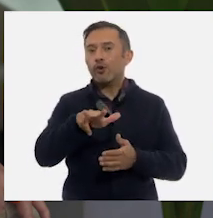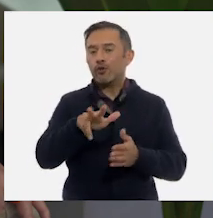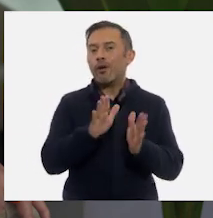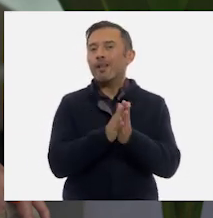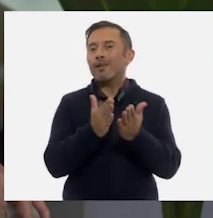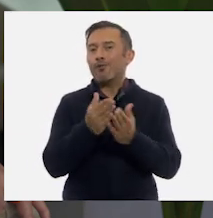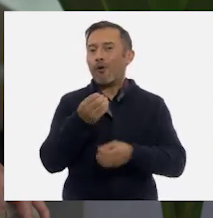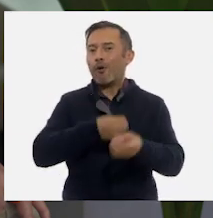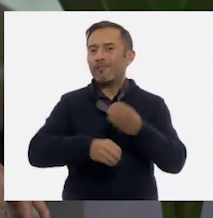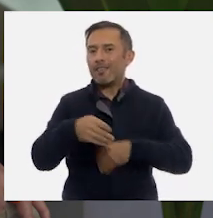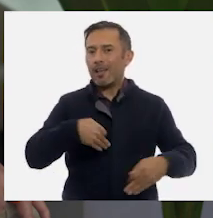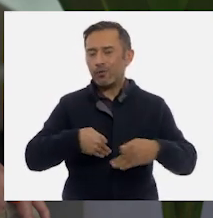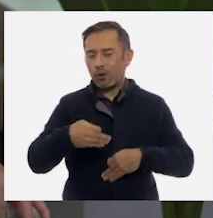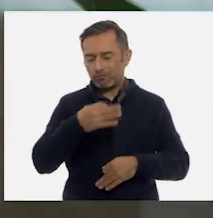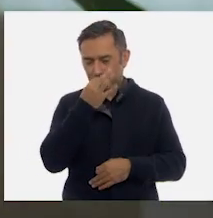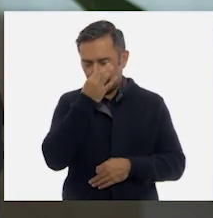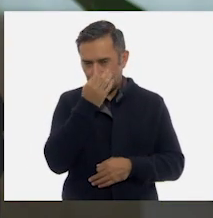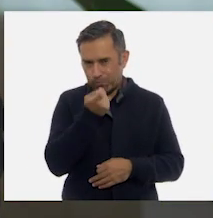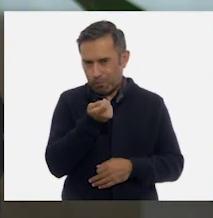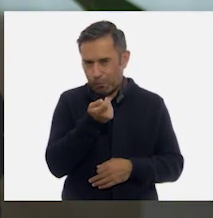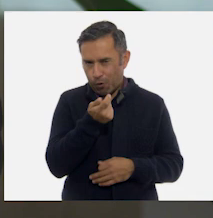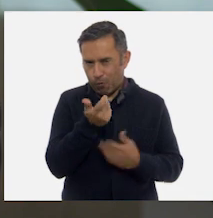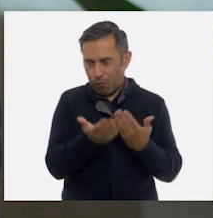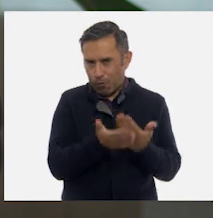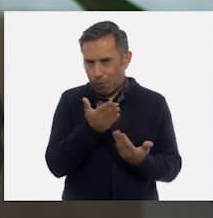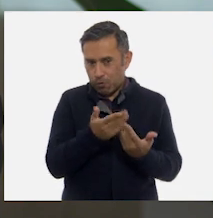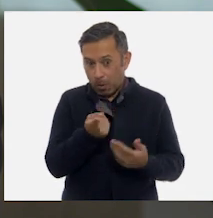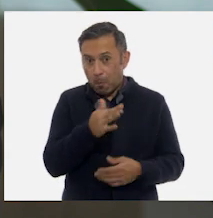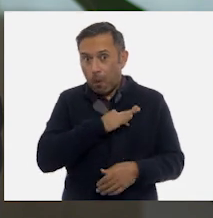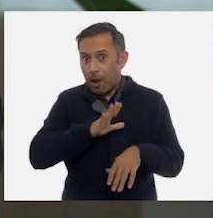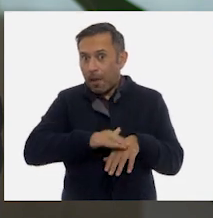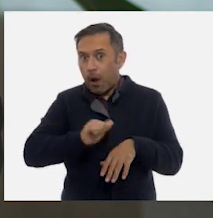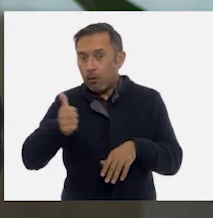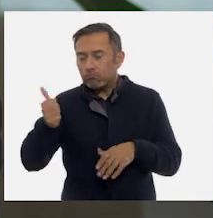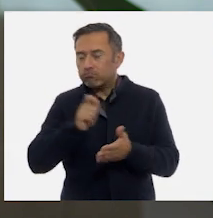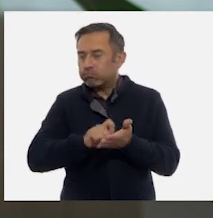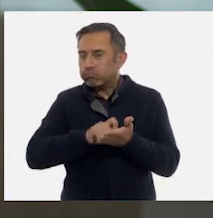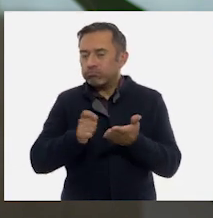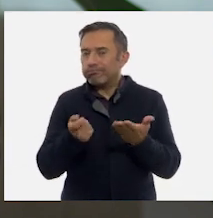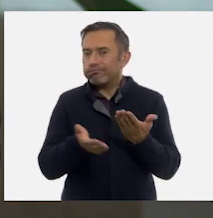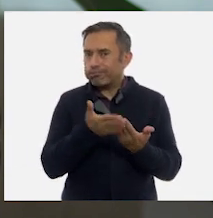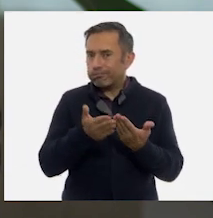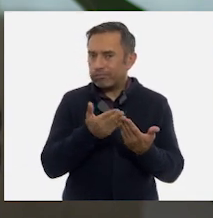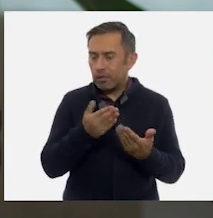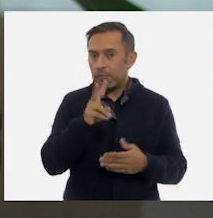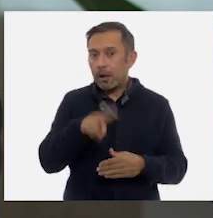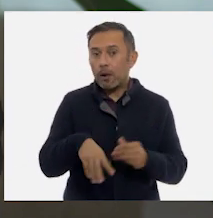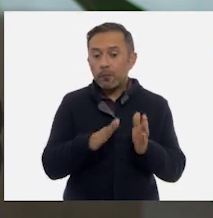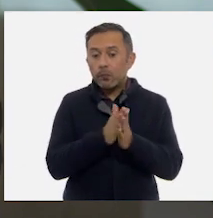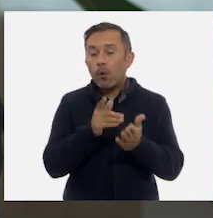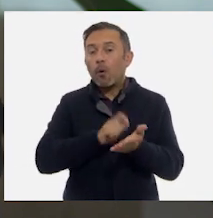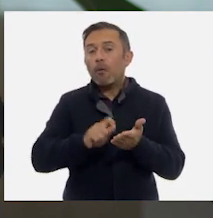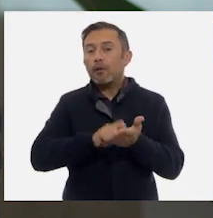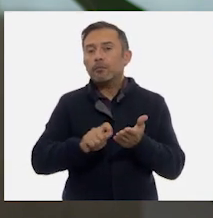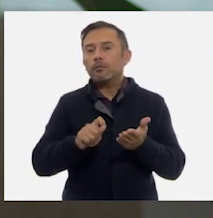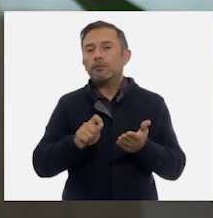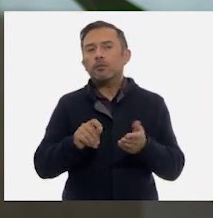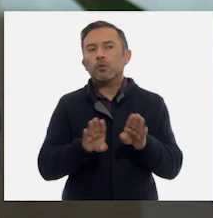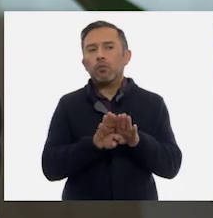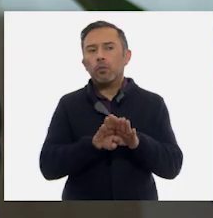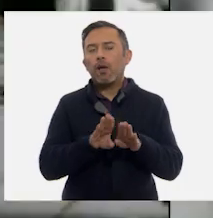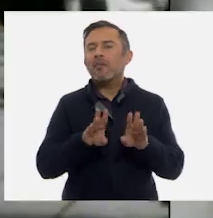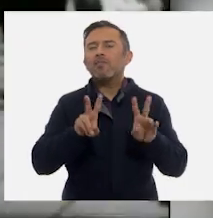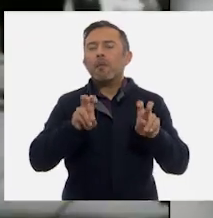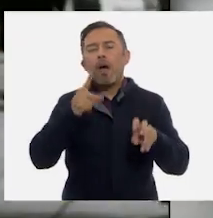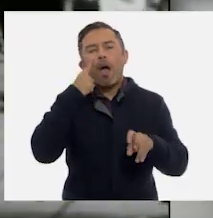que pudo haber escrito, ¿verdad? Las obras breves, casi en su totalidad, tienen que ver con el problema de la